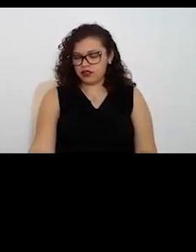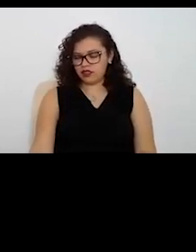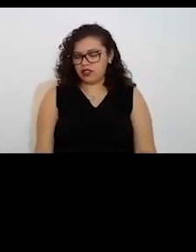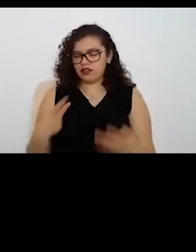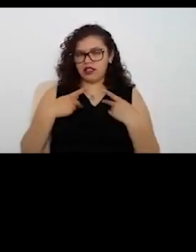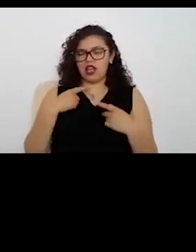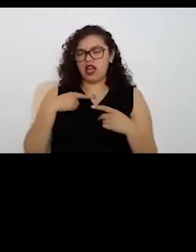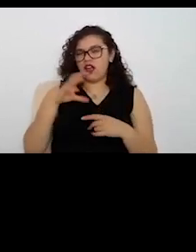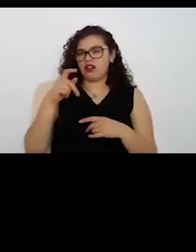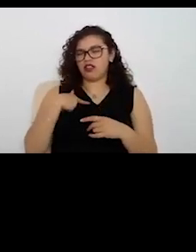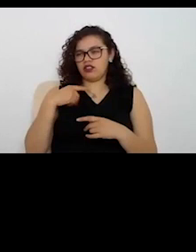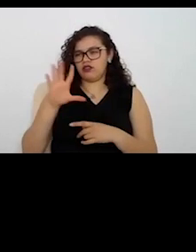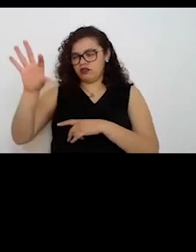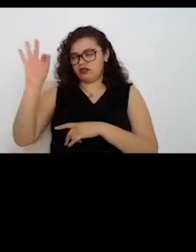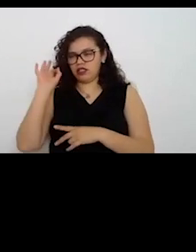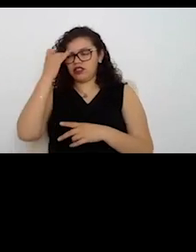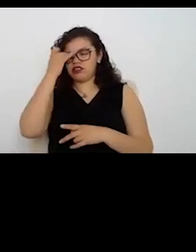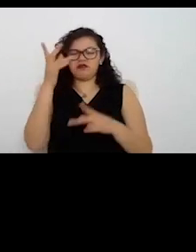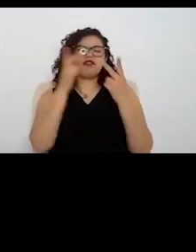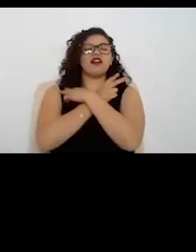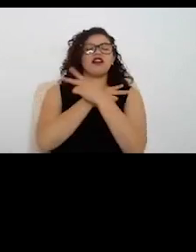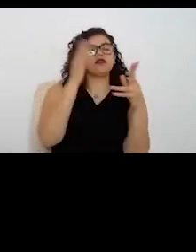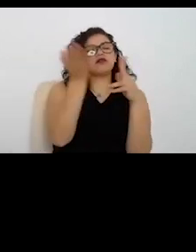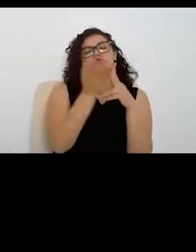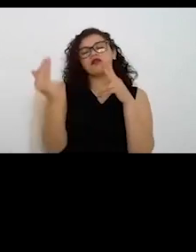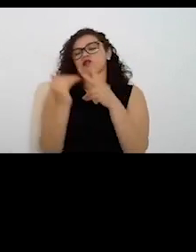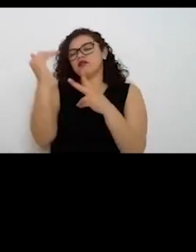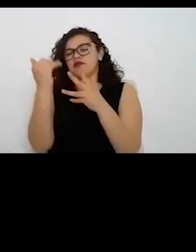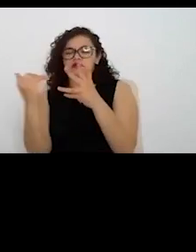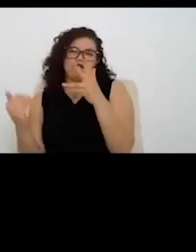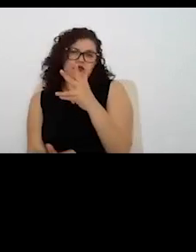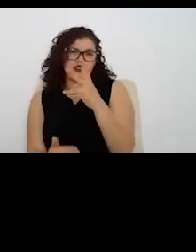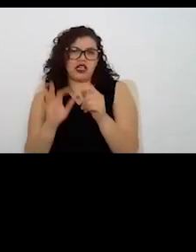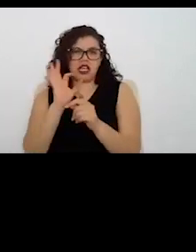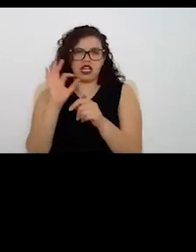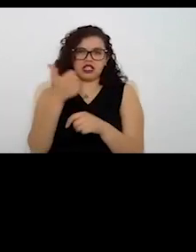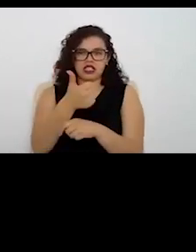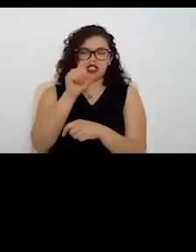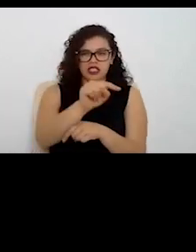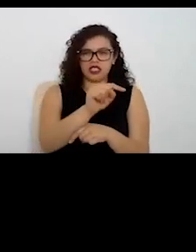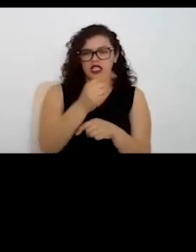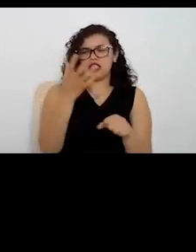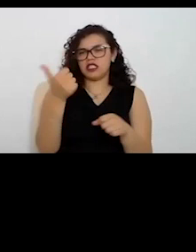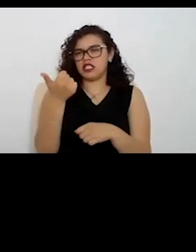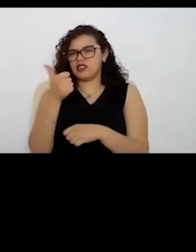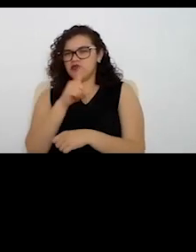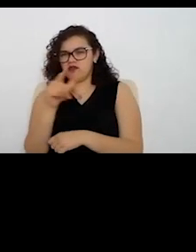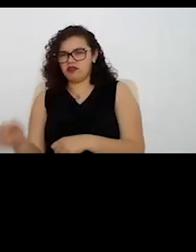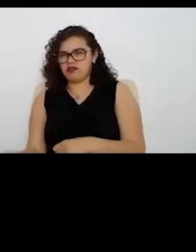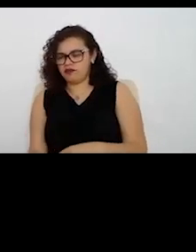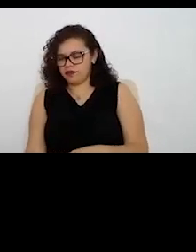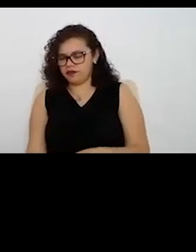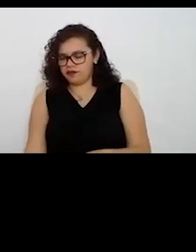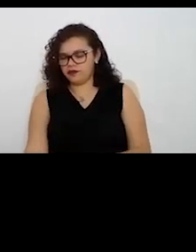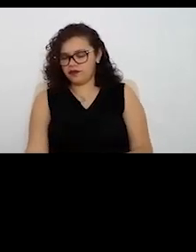aquí y a lo mejor divide su periodo vacacional en 2, ¿no? Si tiene 12 días, bueno, 6 aquí y 6, o sea, 6 ahorita y 6 en diciembre. Eso sí se puede. Lo